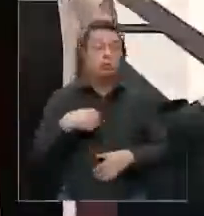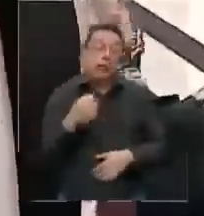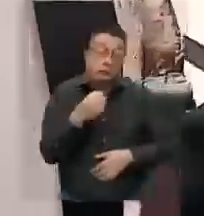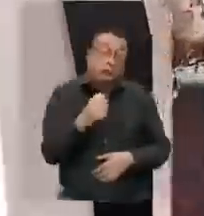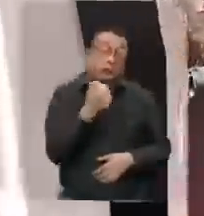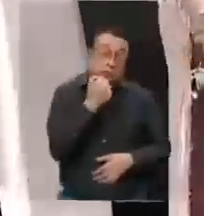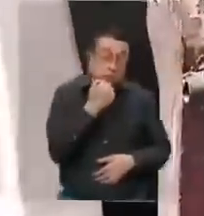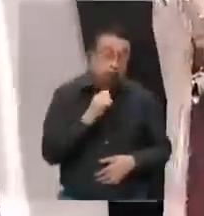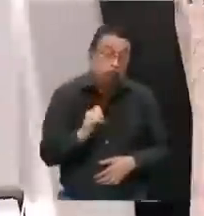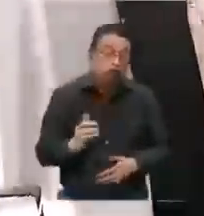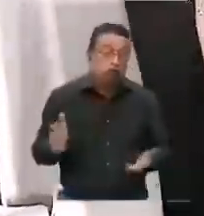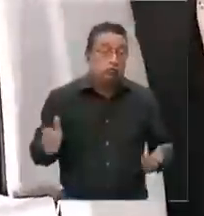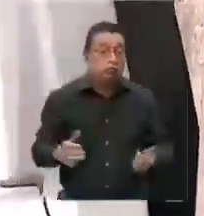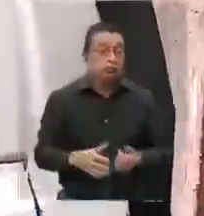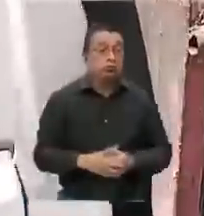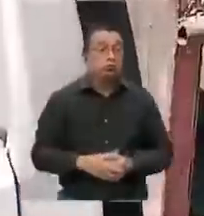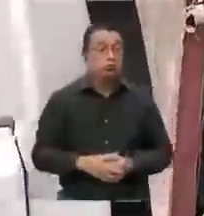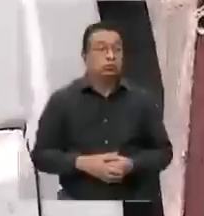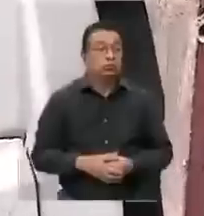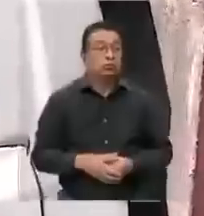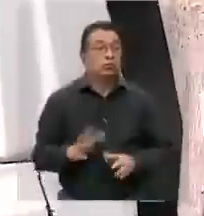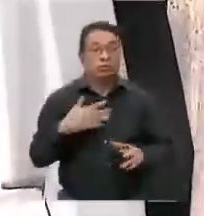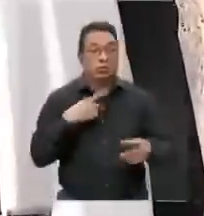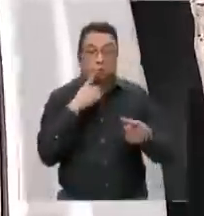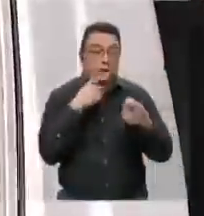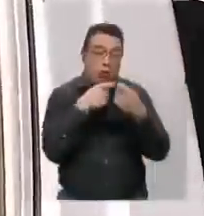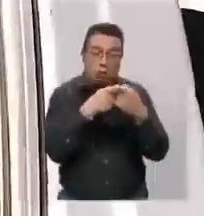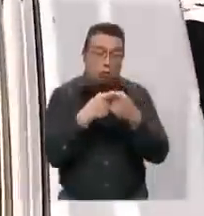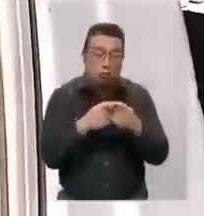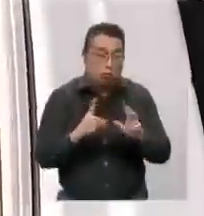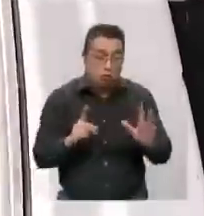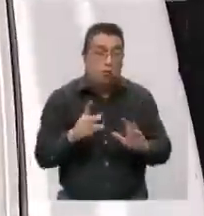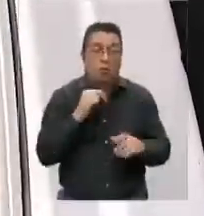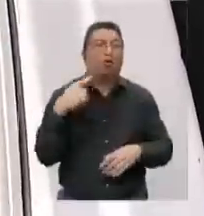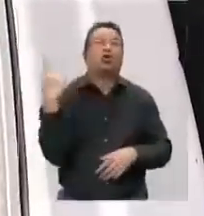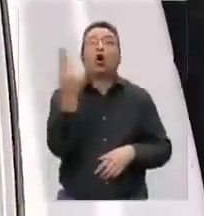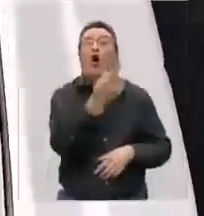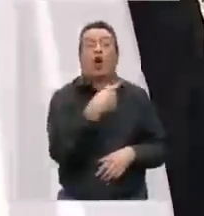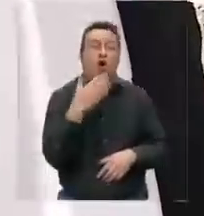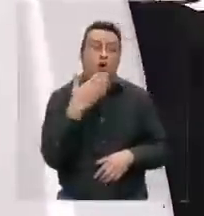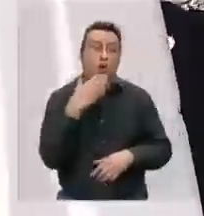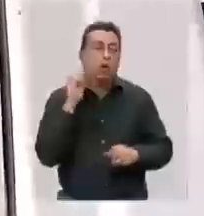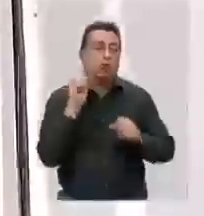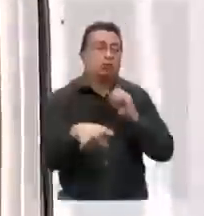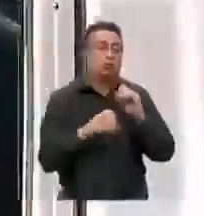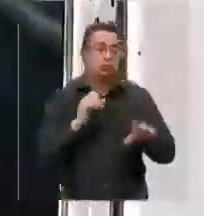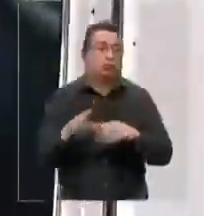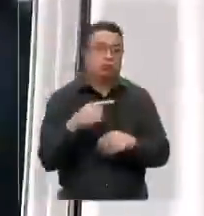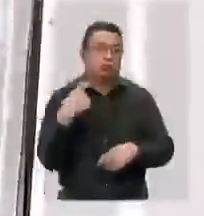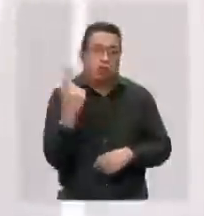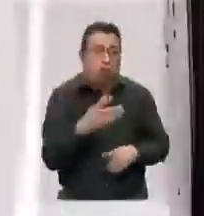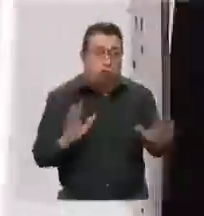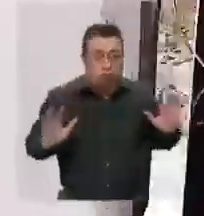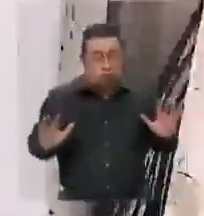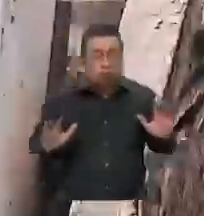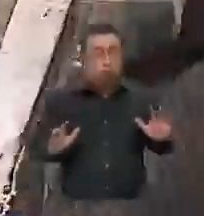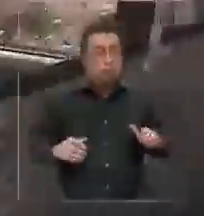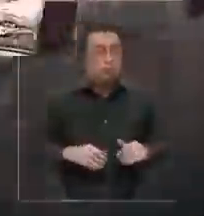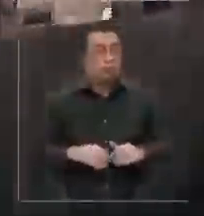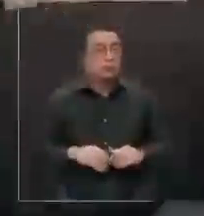también. Pero no discuto, lo cometo como todos lo cometen. Pero mucha gente que dice nada, están botando basura,